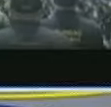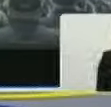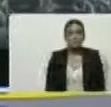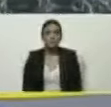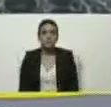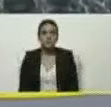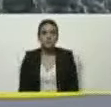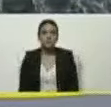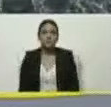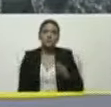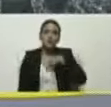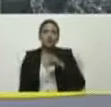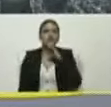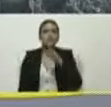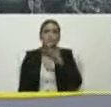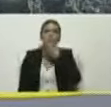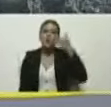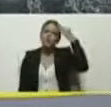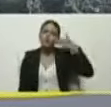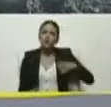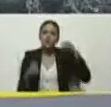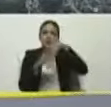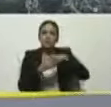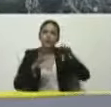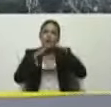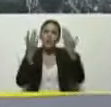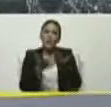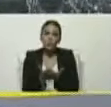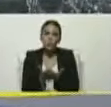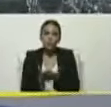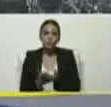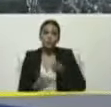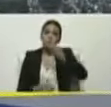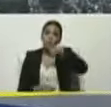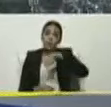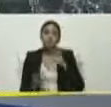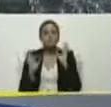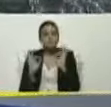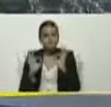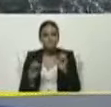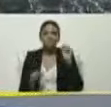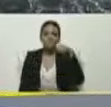mejores soldados del mundo. Y es así,